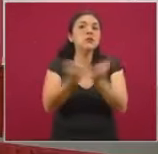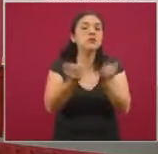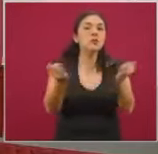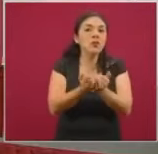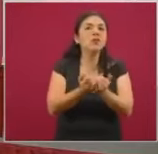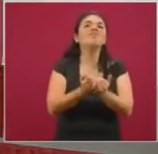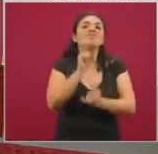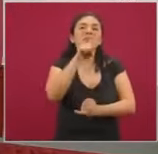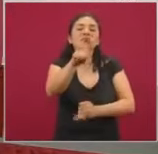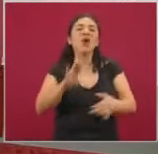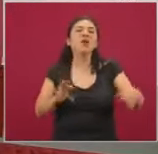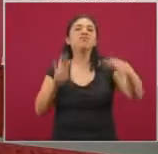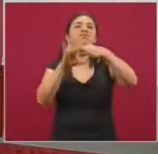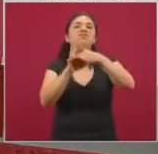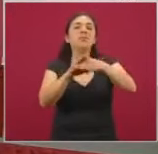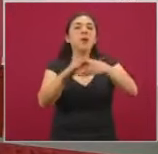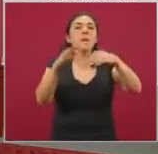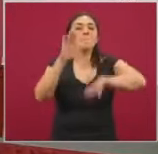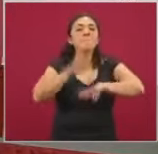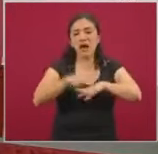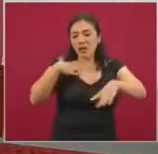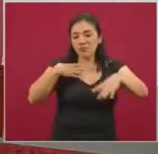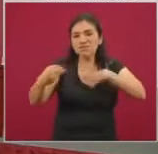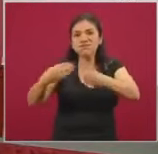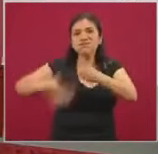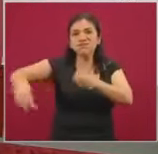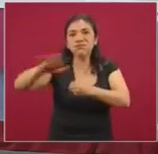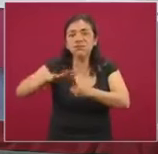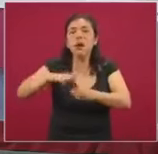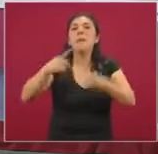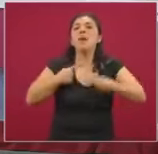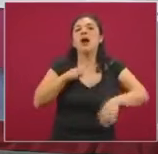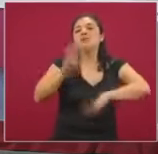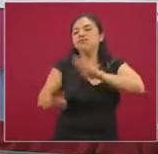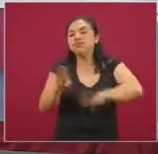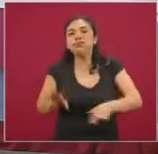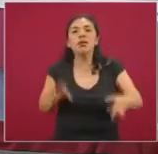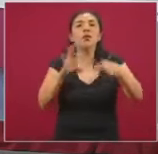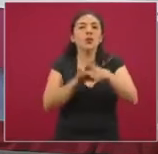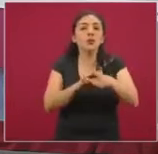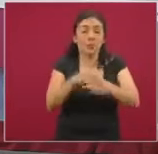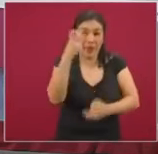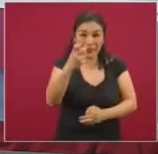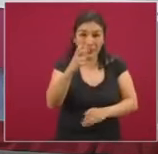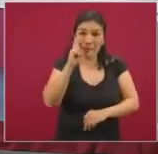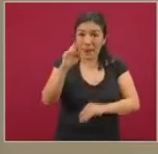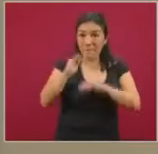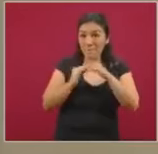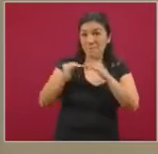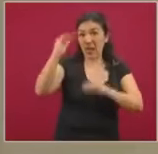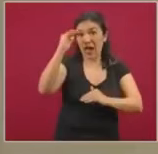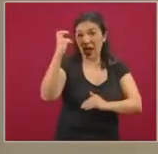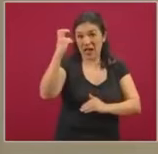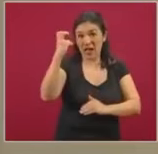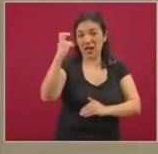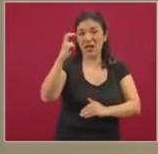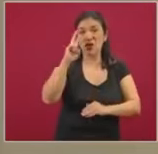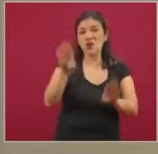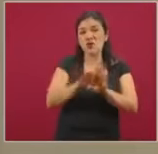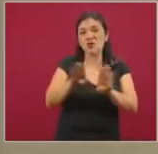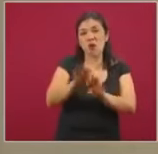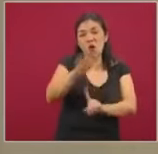la mano de esa aceleración que vimos en la presencia de los casos. De hecho, este incremento que estamos viendo en el